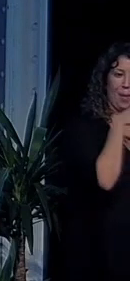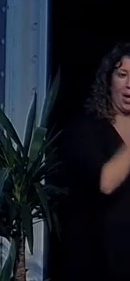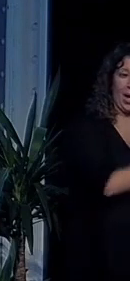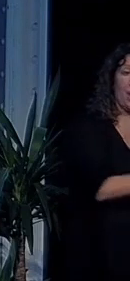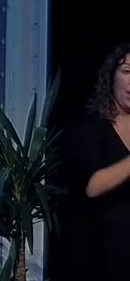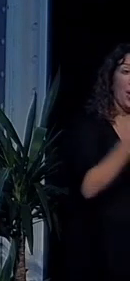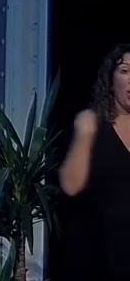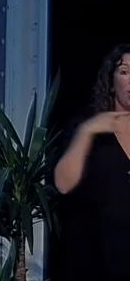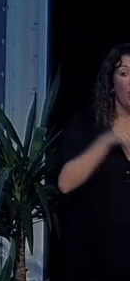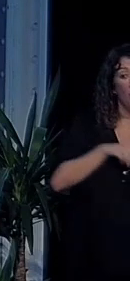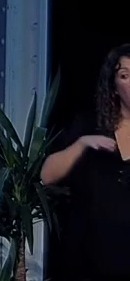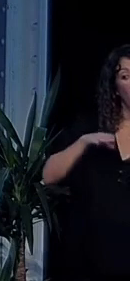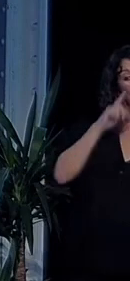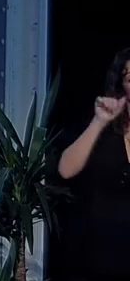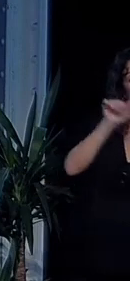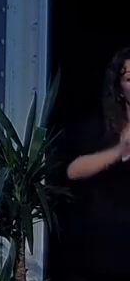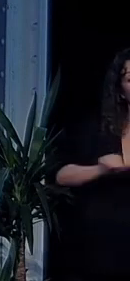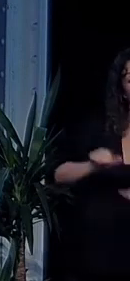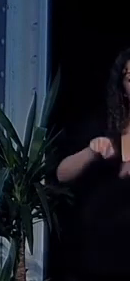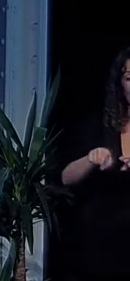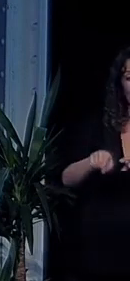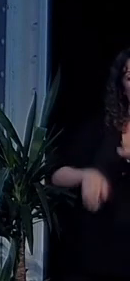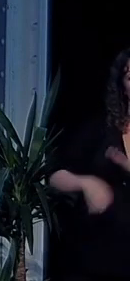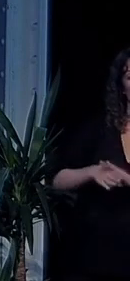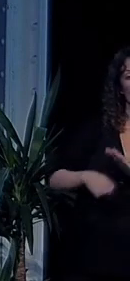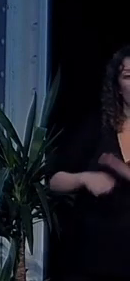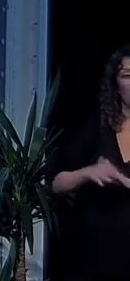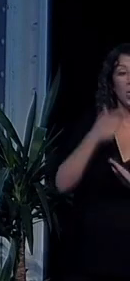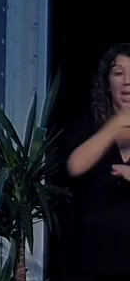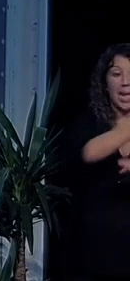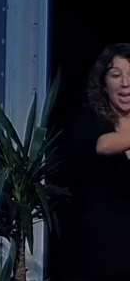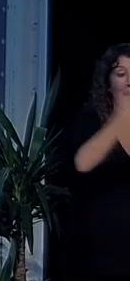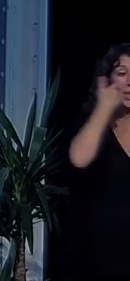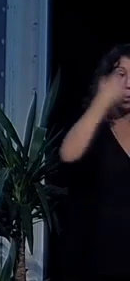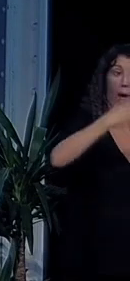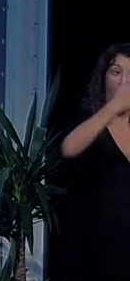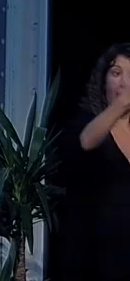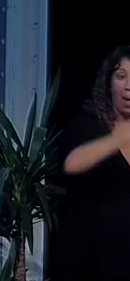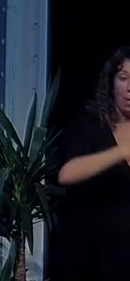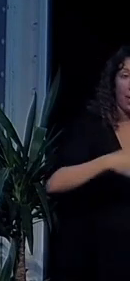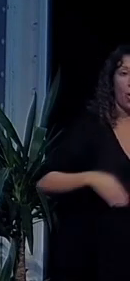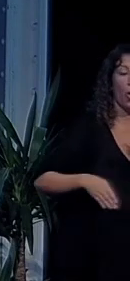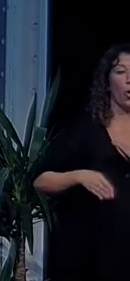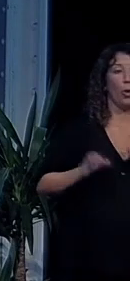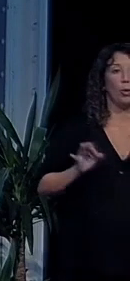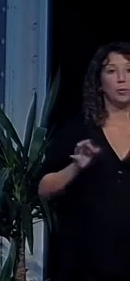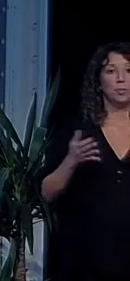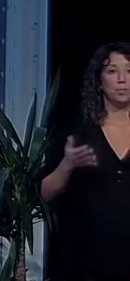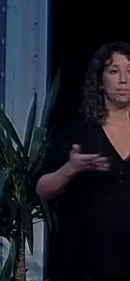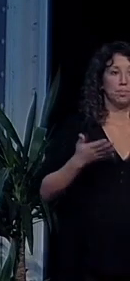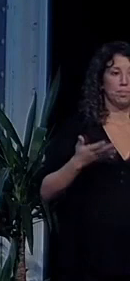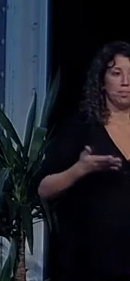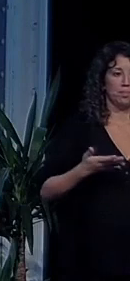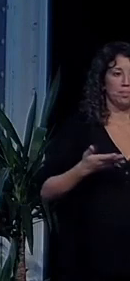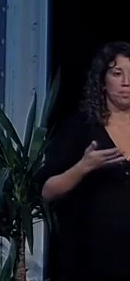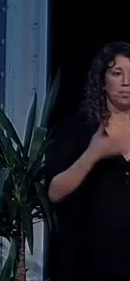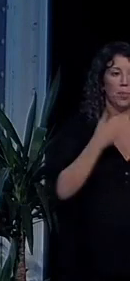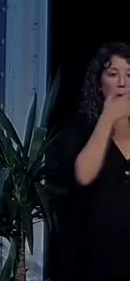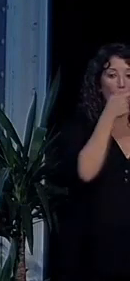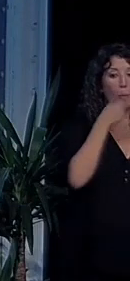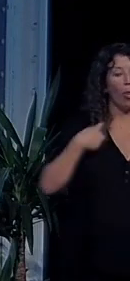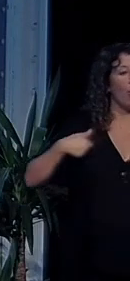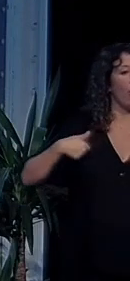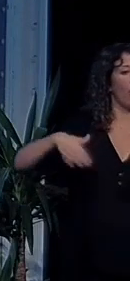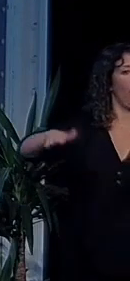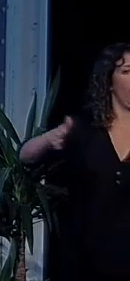proteger, porque si no tenemos unas calles seguras, difícilmente, porque no podemos dejar